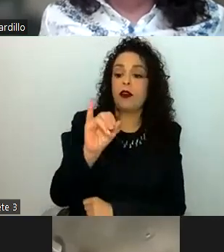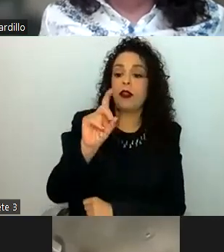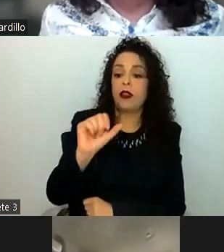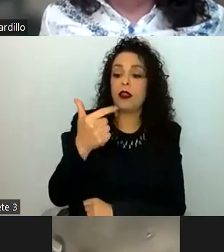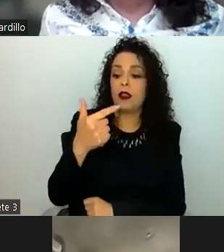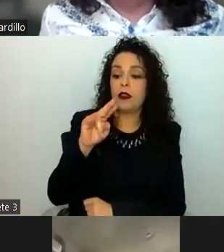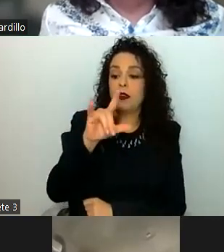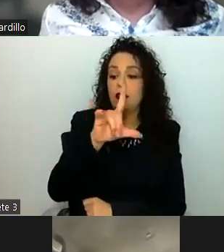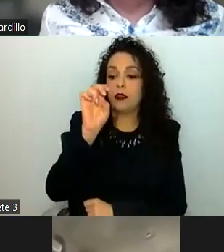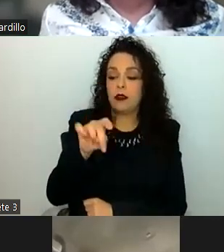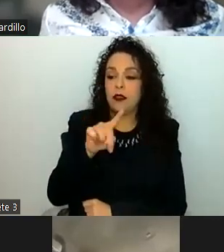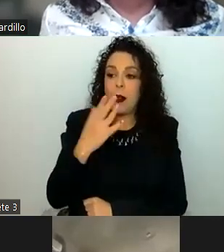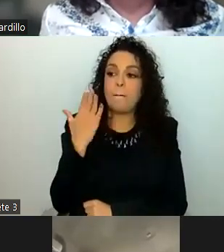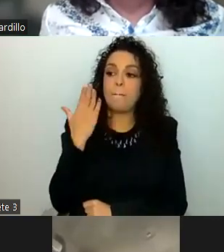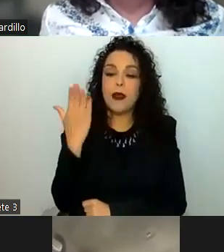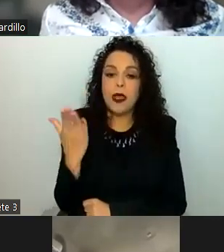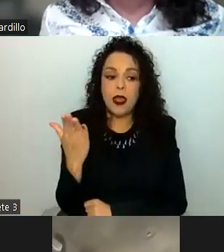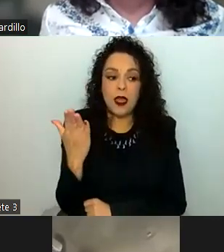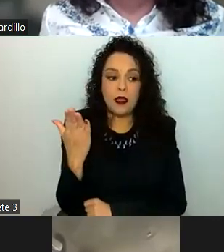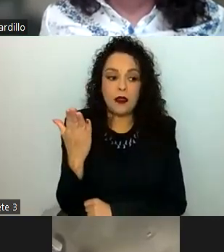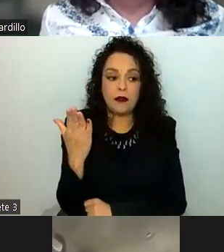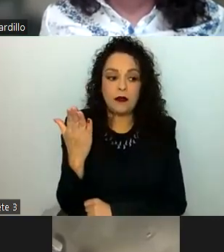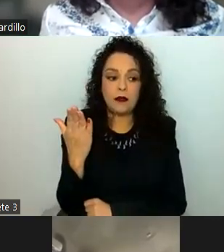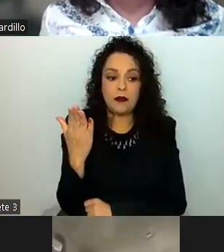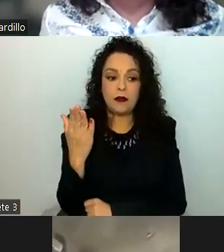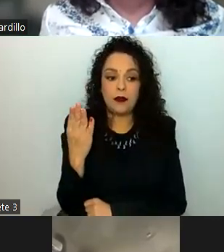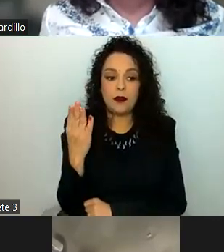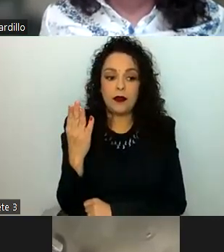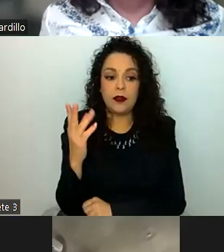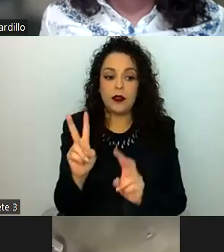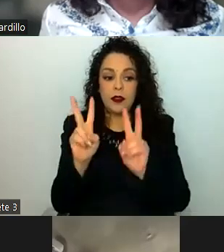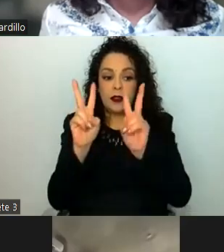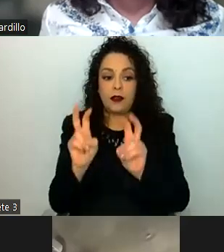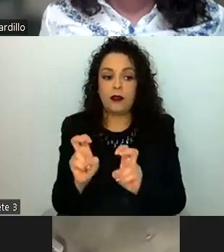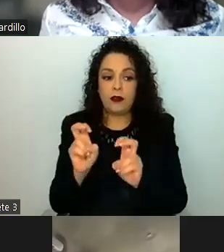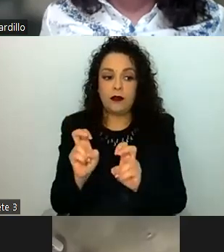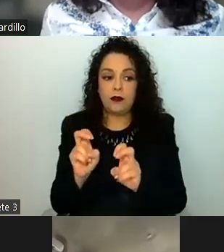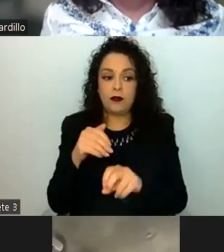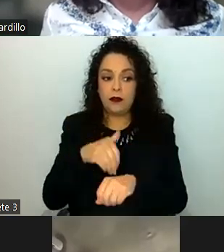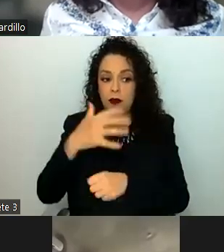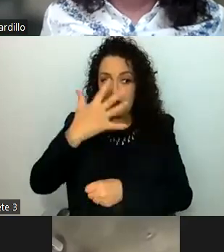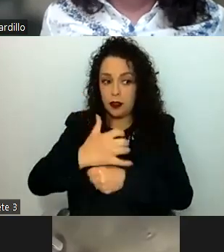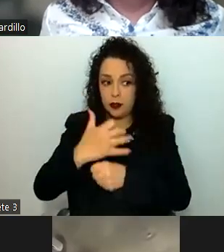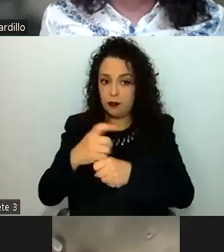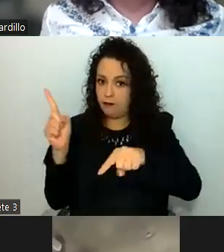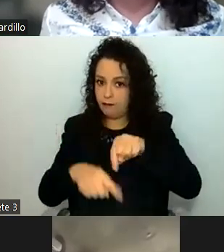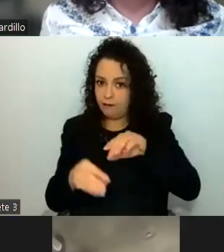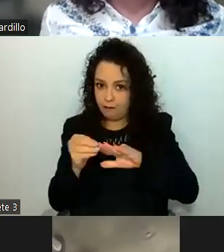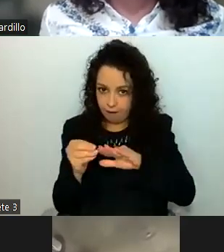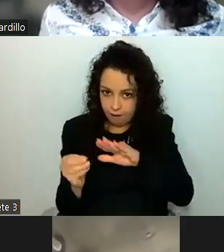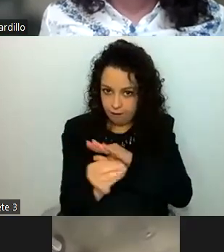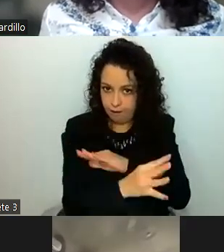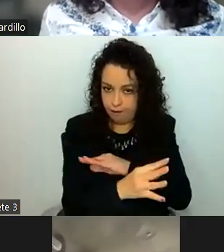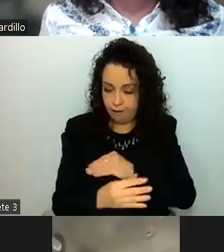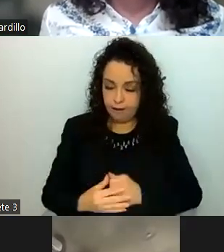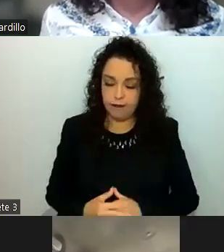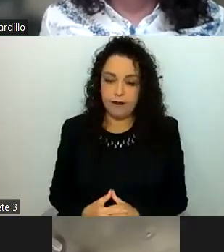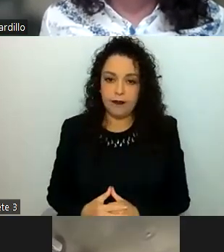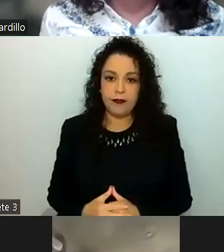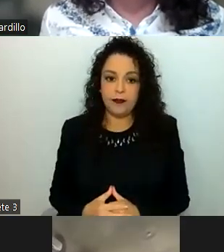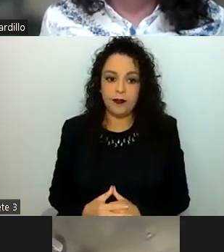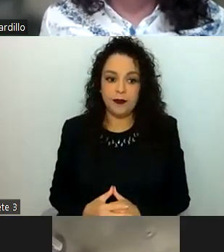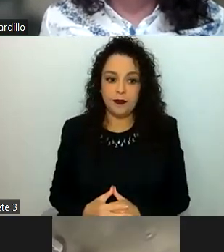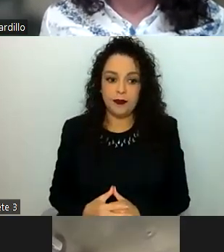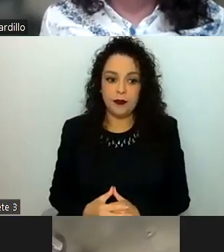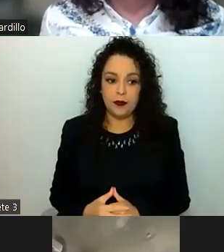solicitando que se retirara el punto correspondiente, el que ha señalado, y se debió